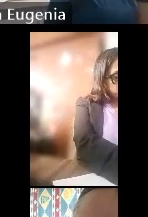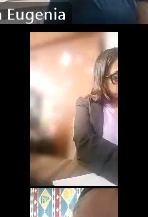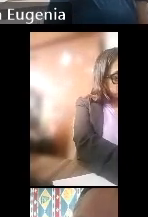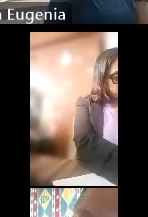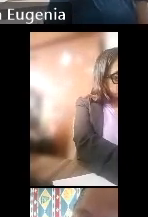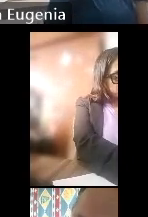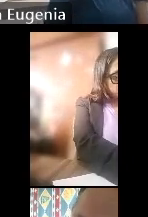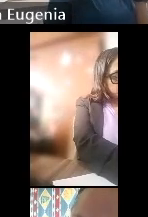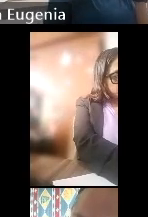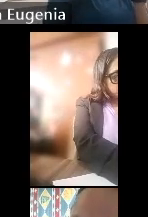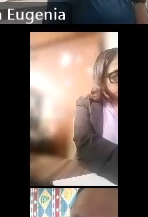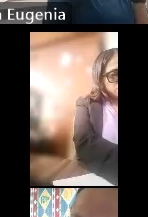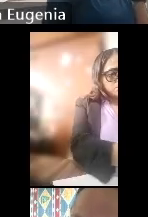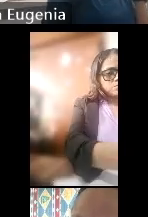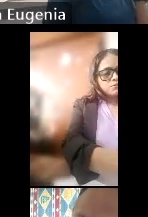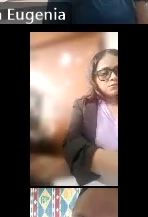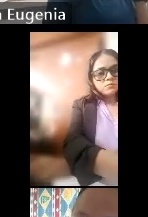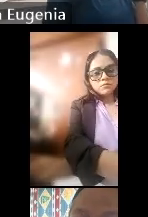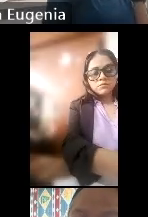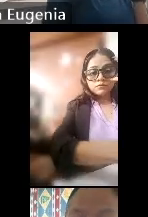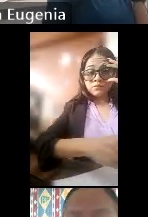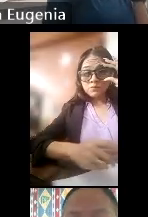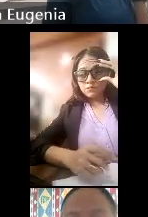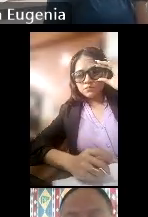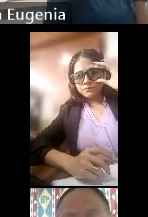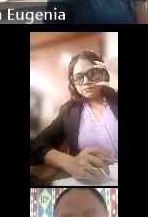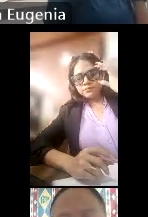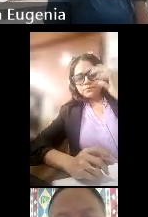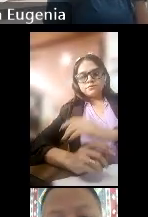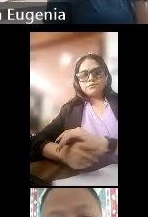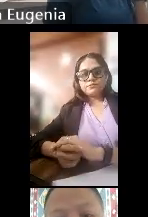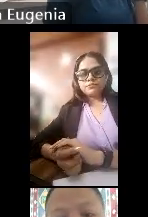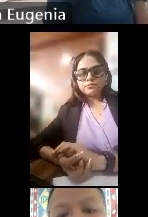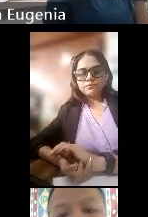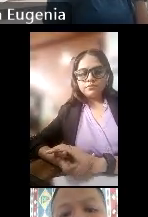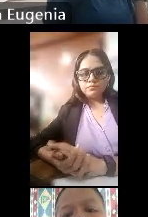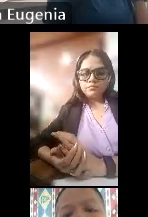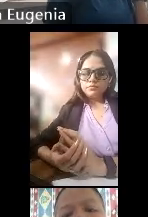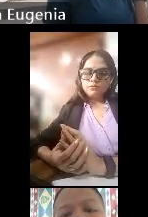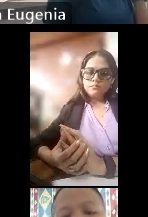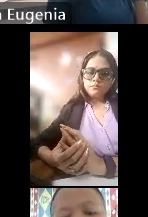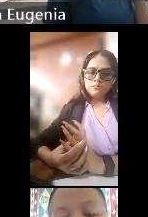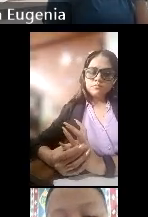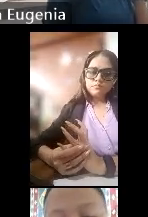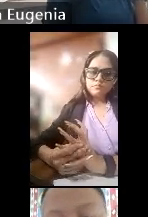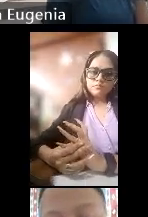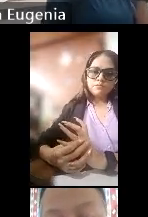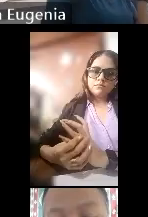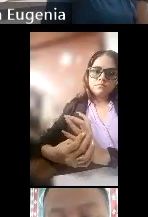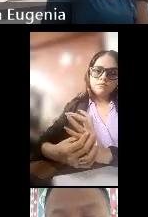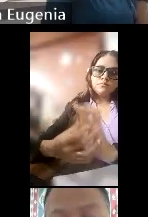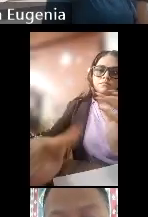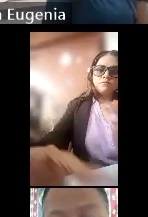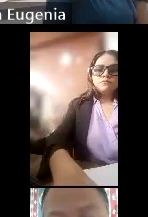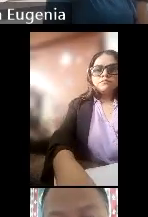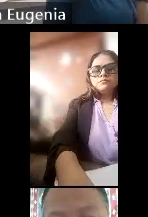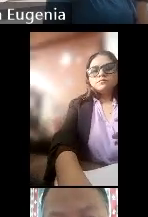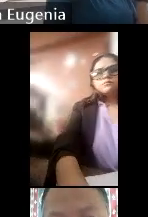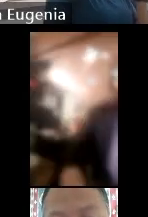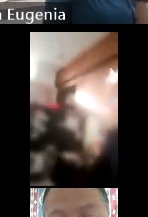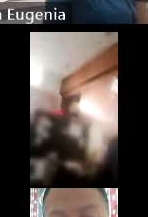está triste, está llorando, está sobrepasado, primero necesito conectar y saber qué le